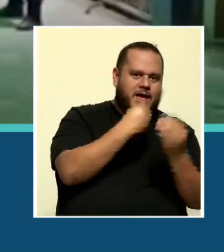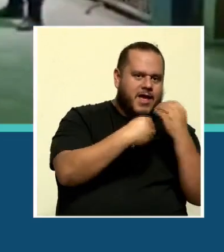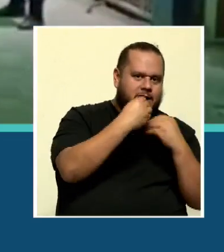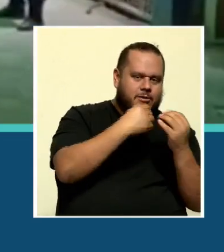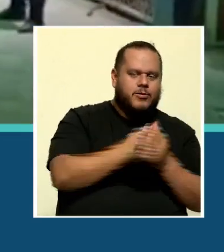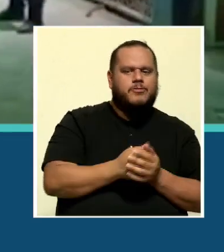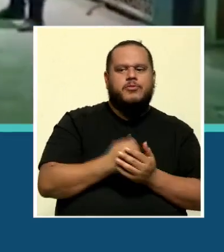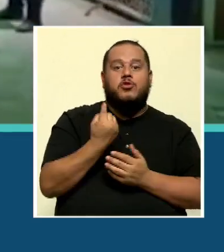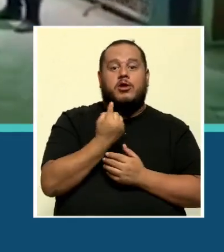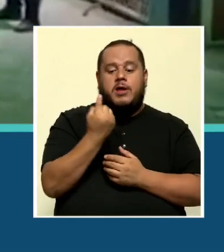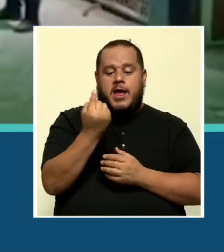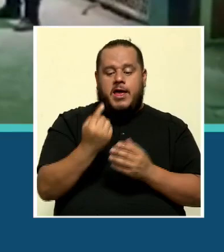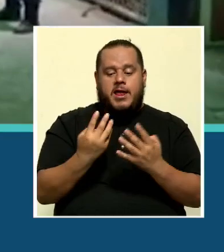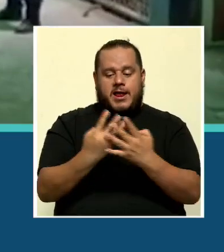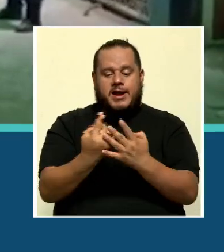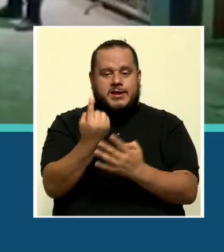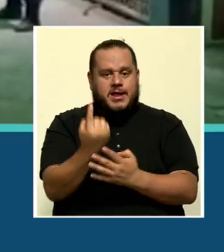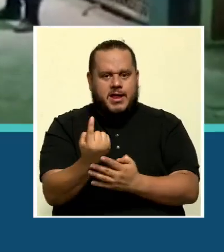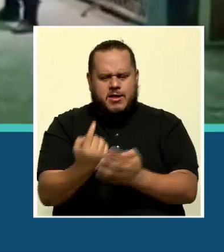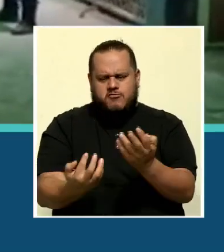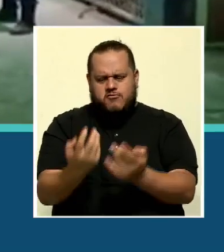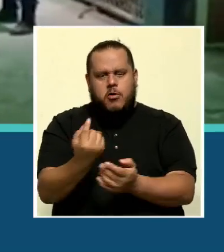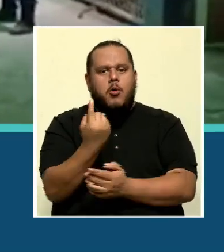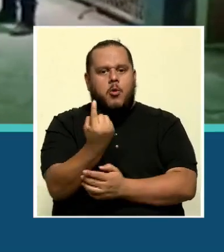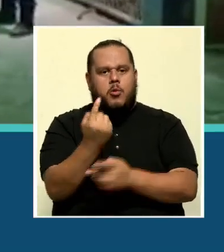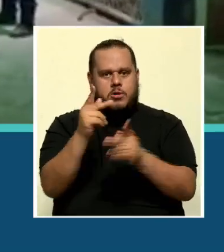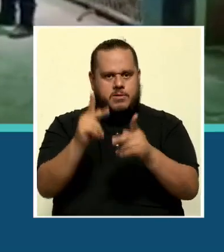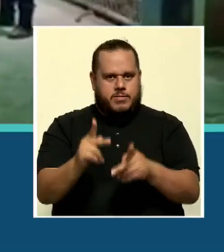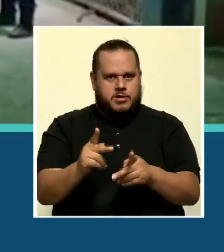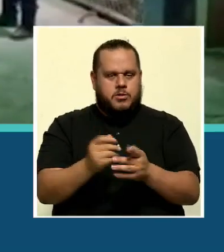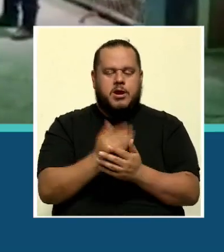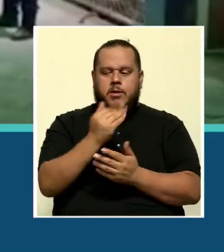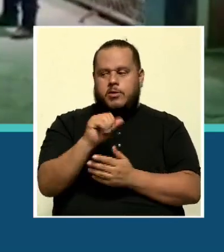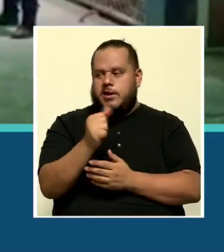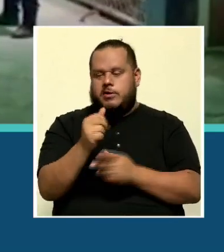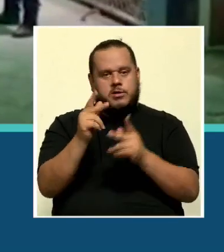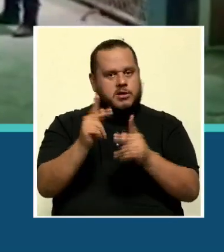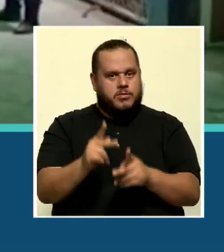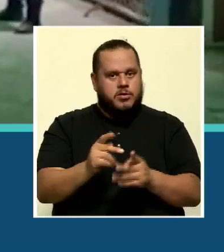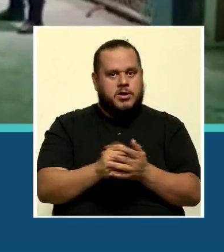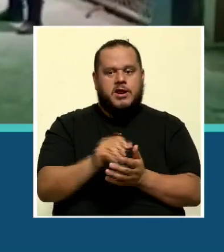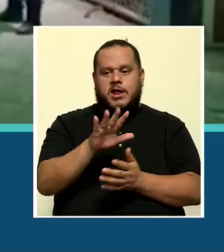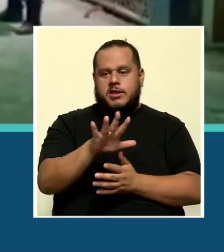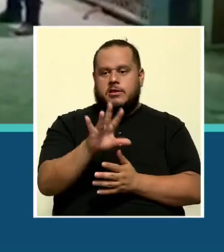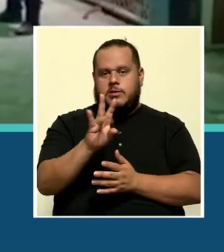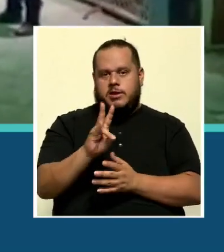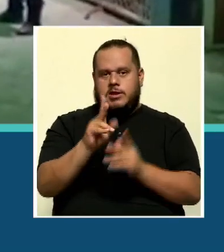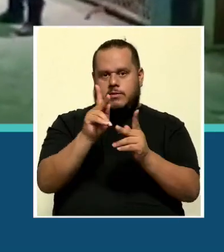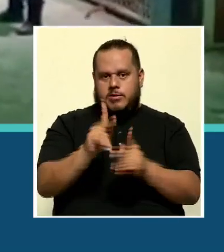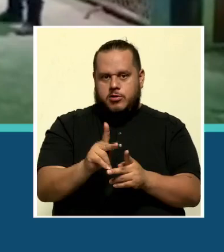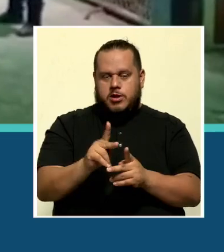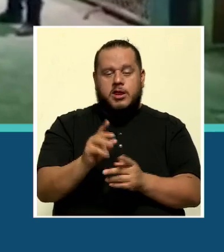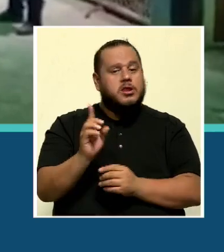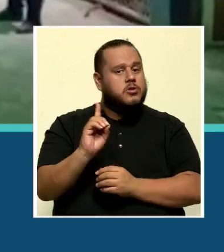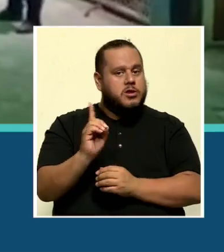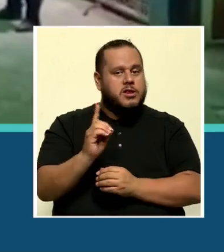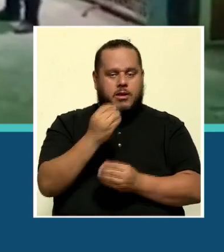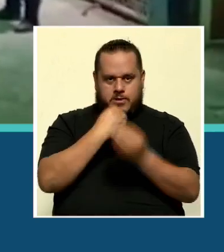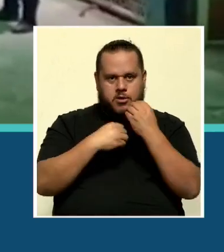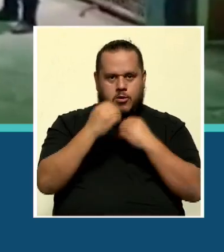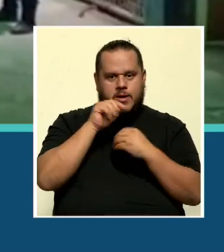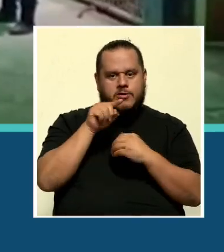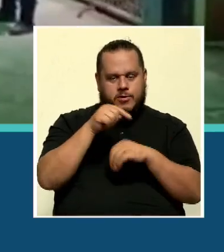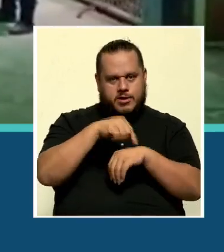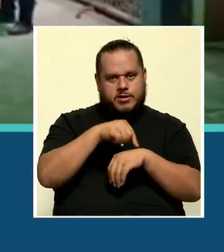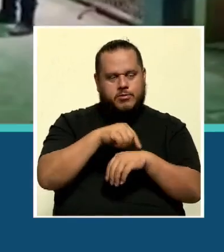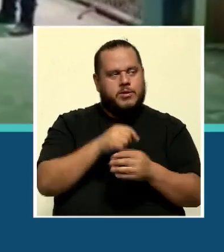estaba una persona en el módulo donde se estaba dando la situación porque las otras personas, las 57 personas restantes, estaban cenando en ese